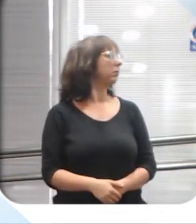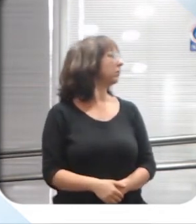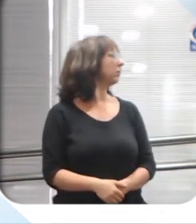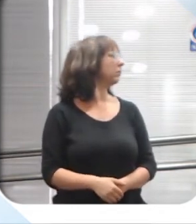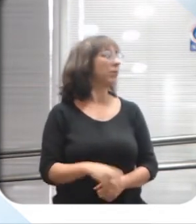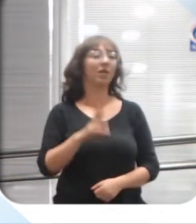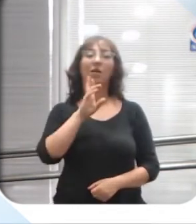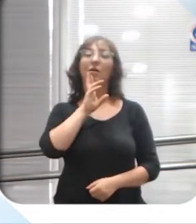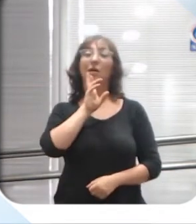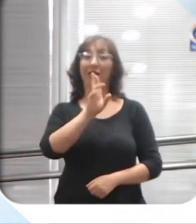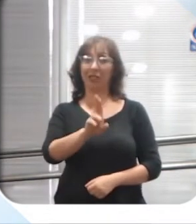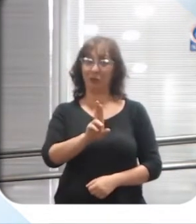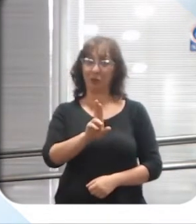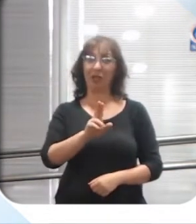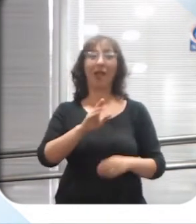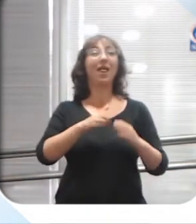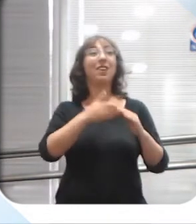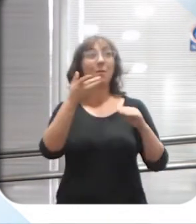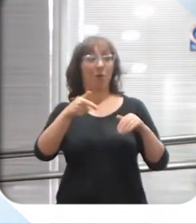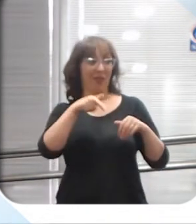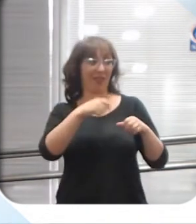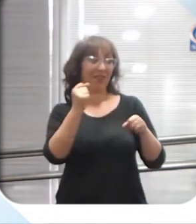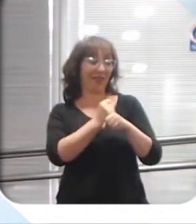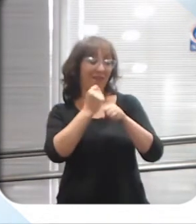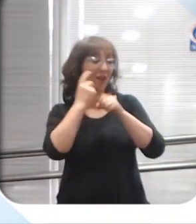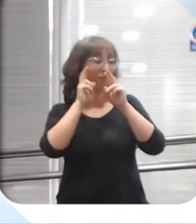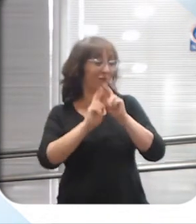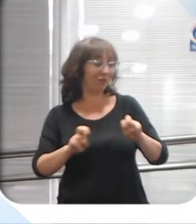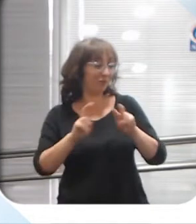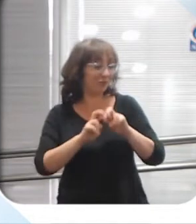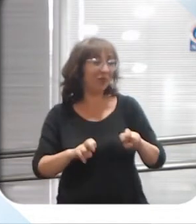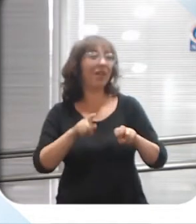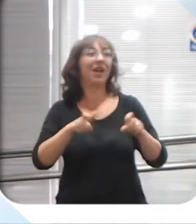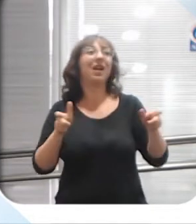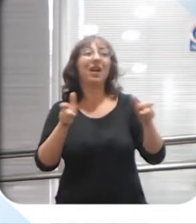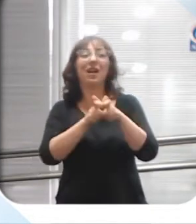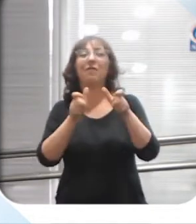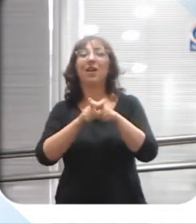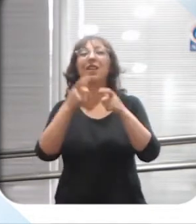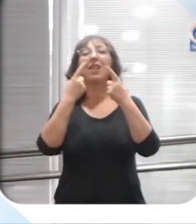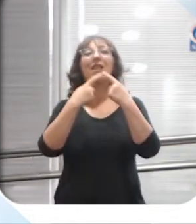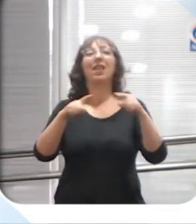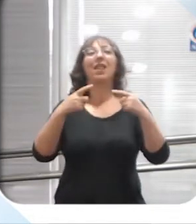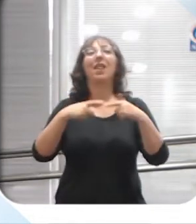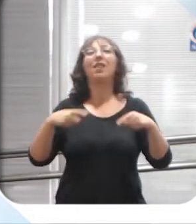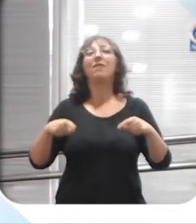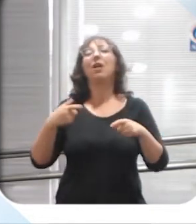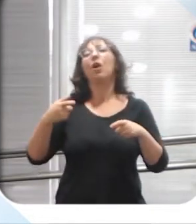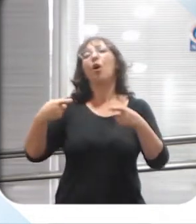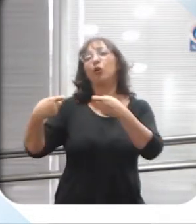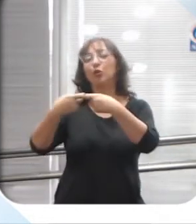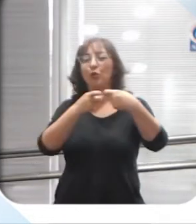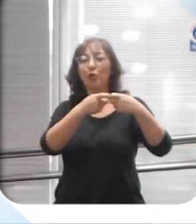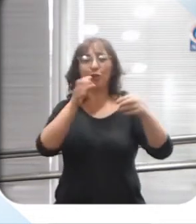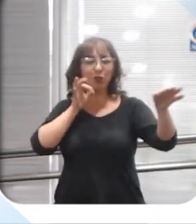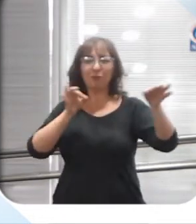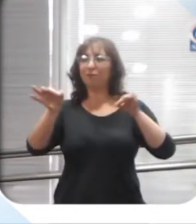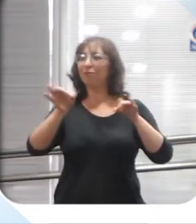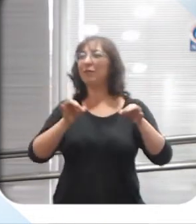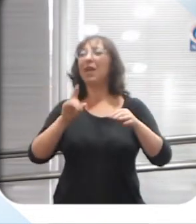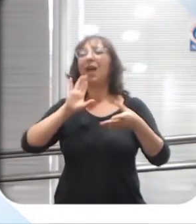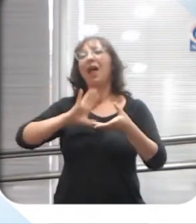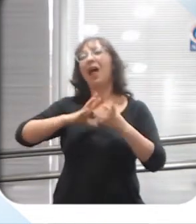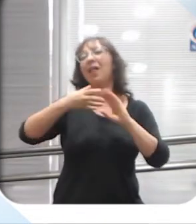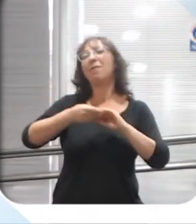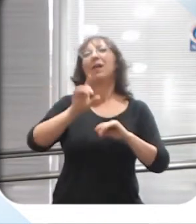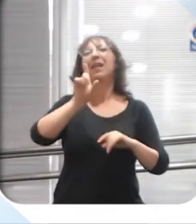Bien, los resultados que obtuvimos después de este trabajo, esta investigación, estas reuniones con diferentes socios estratégicos, fue la adaptación